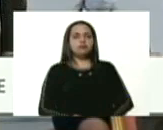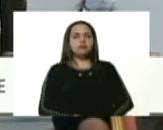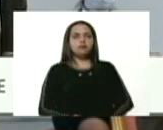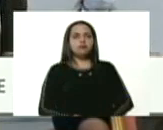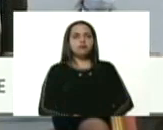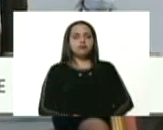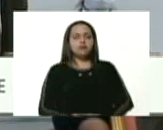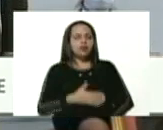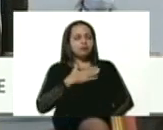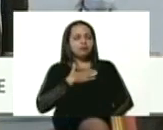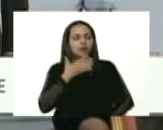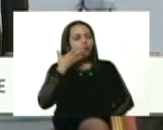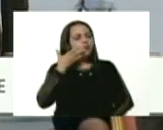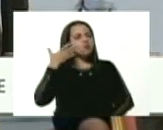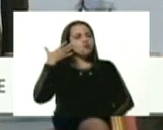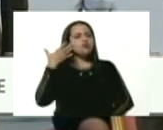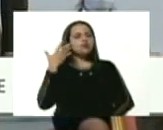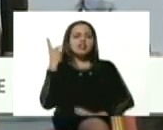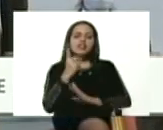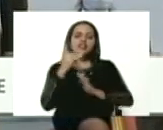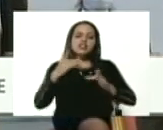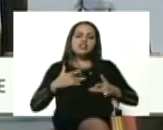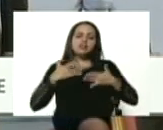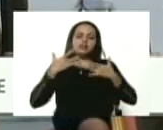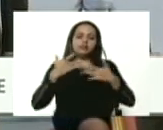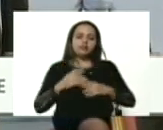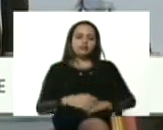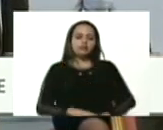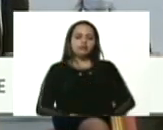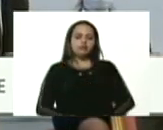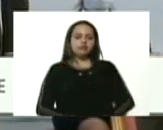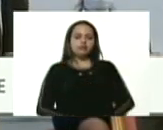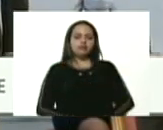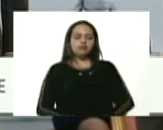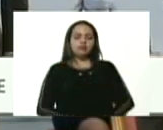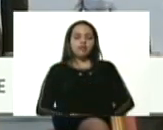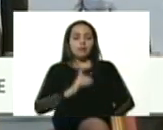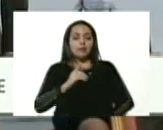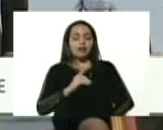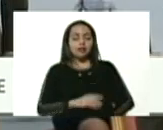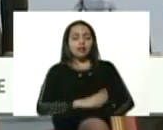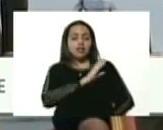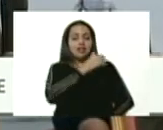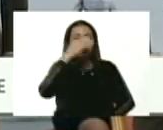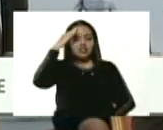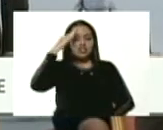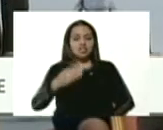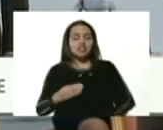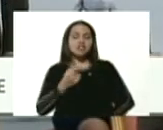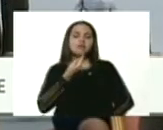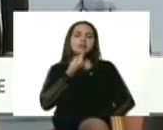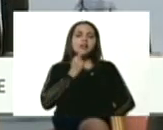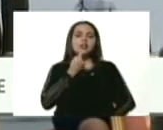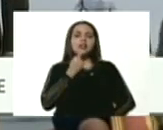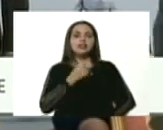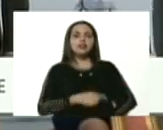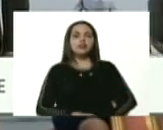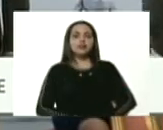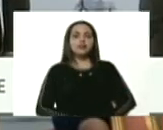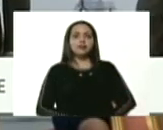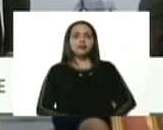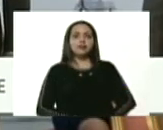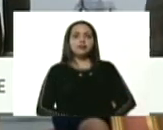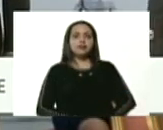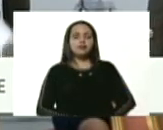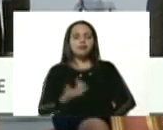Qué orgullo debe sentirse general en jefe ejército Vladimir Padrino López,